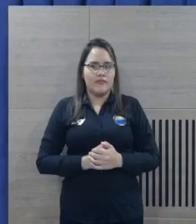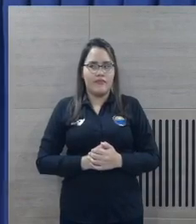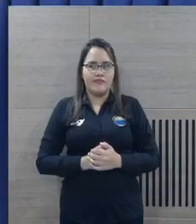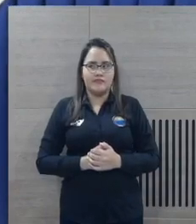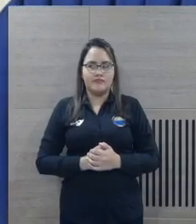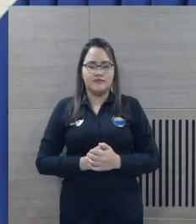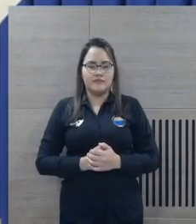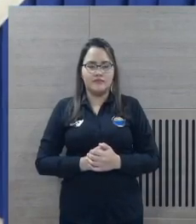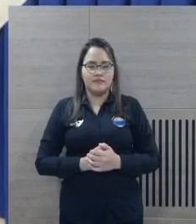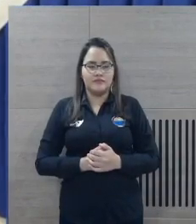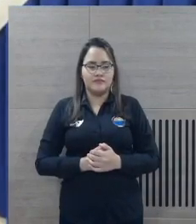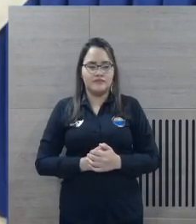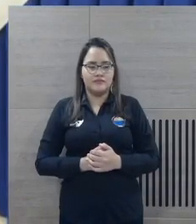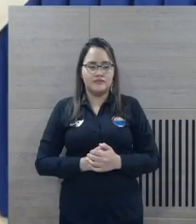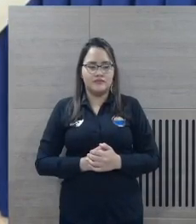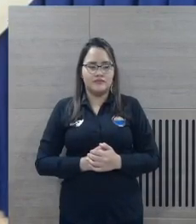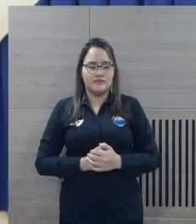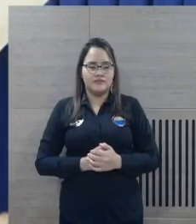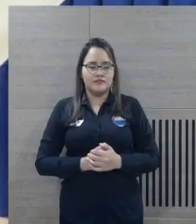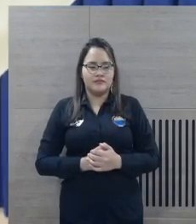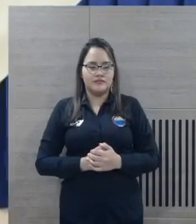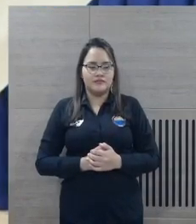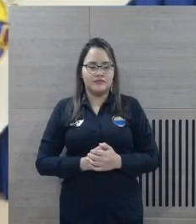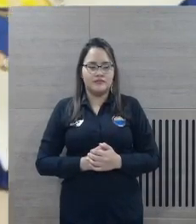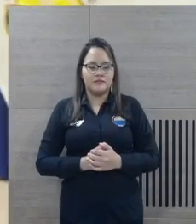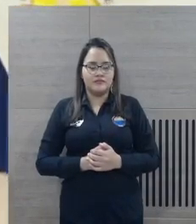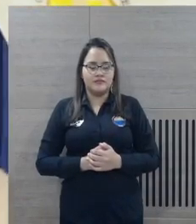Reconocimiento de trabajo de grado individuales.